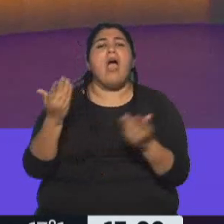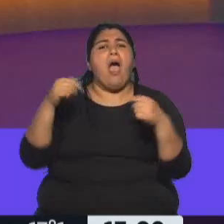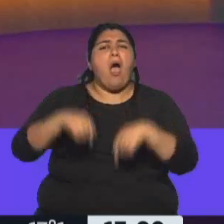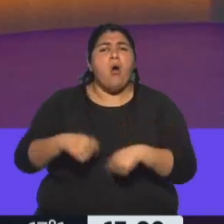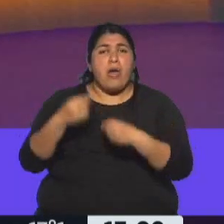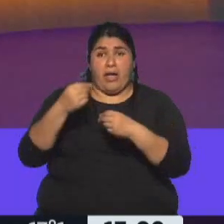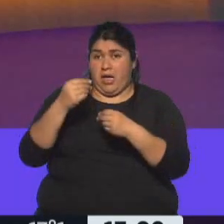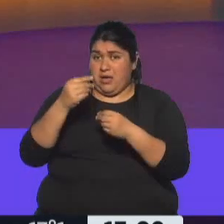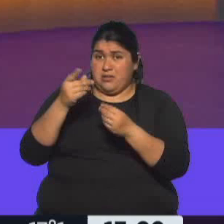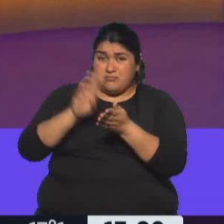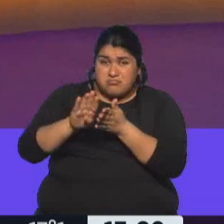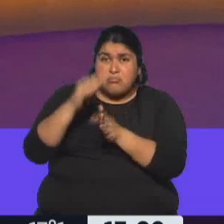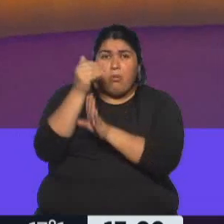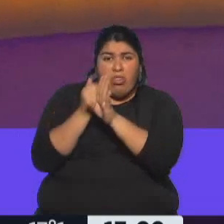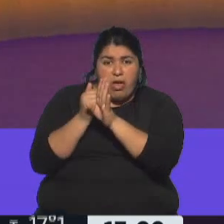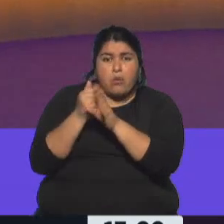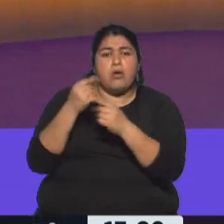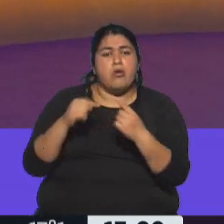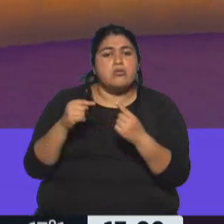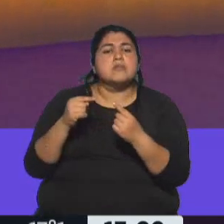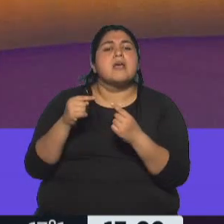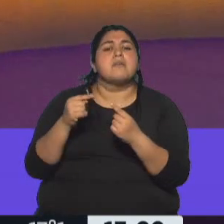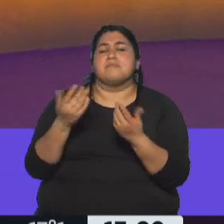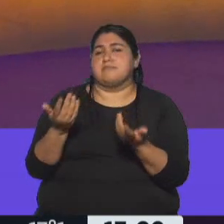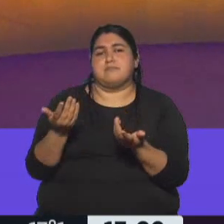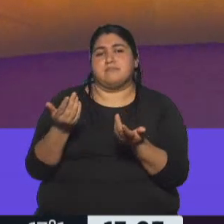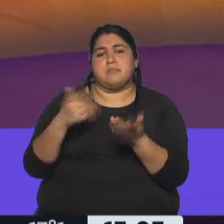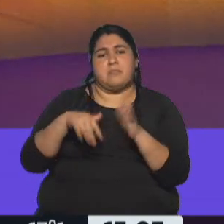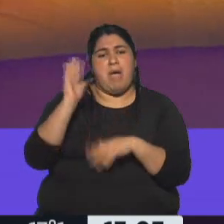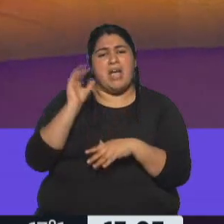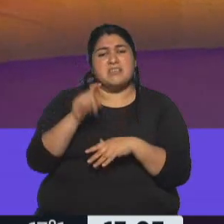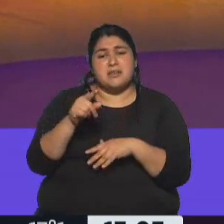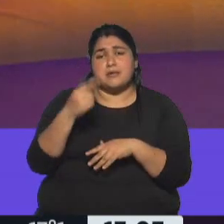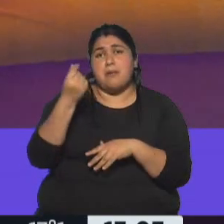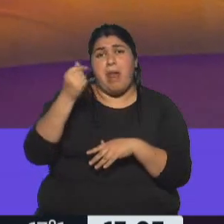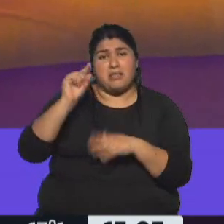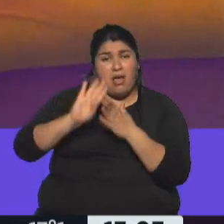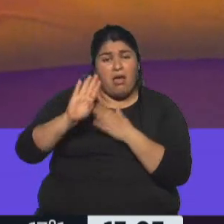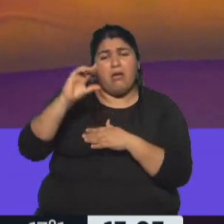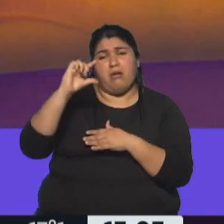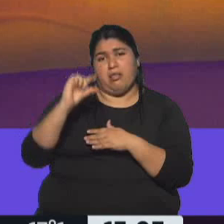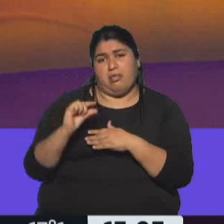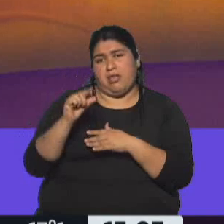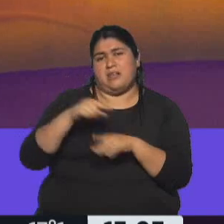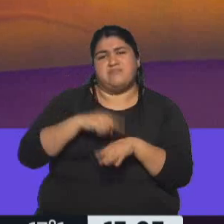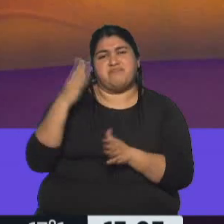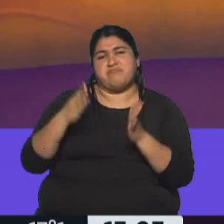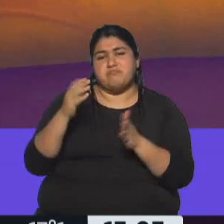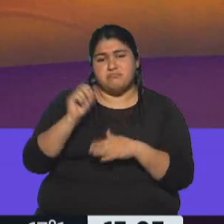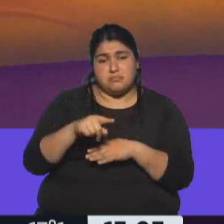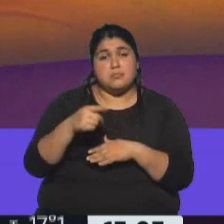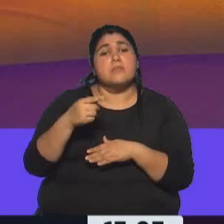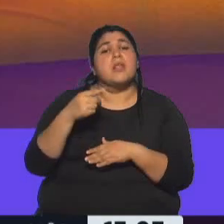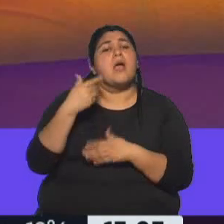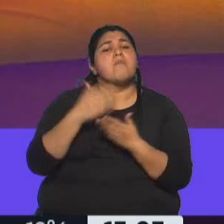por la devaluación, porque está expresado en dólares el endeudamiento, bueno, termina con una barrita más chiquita el periodo de Macri. En tercer lugar, suma